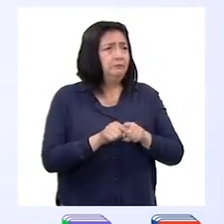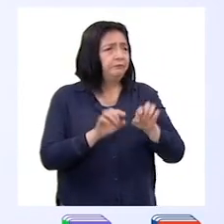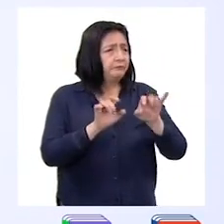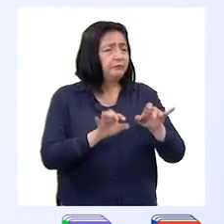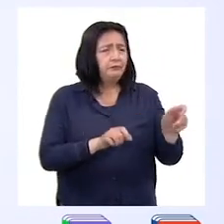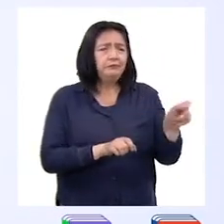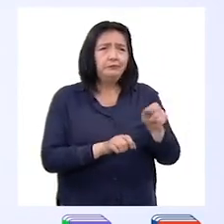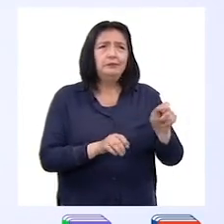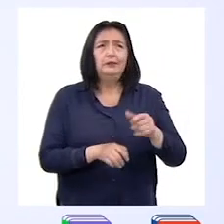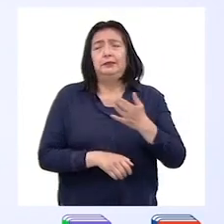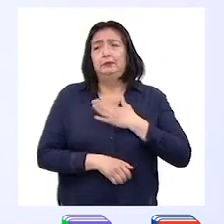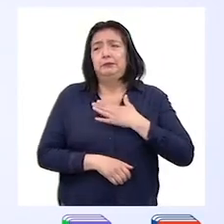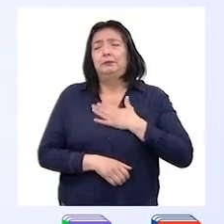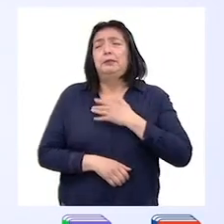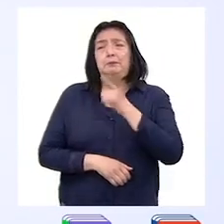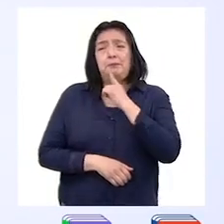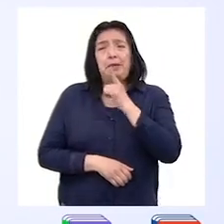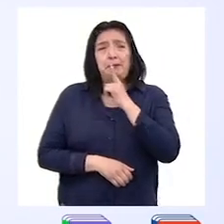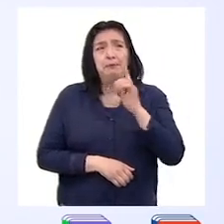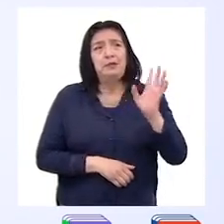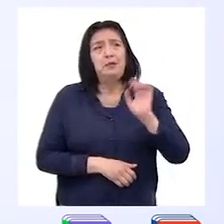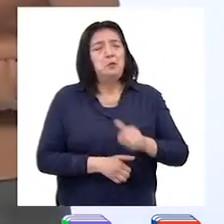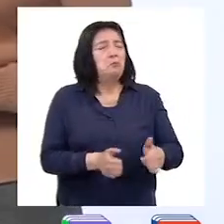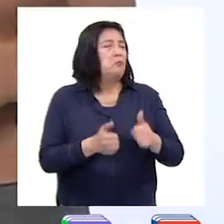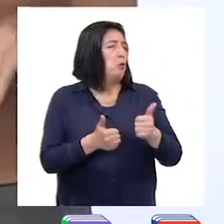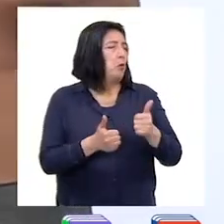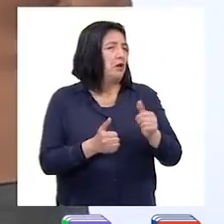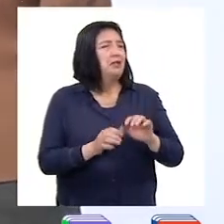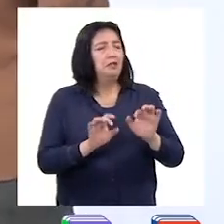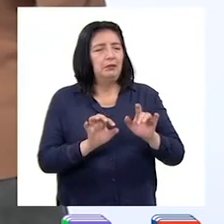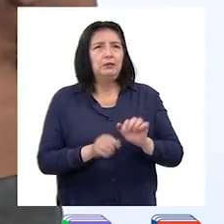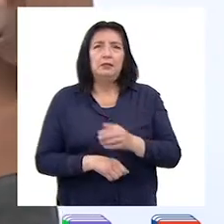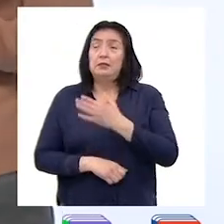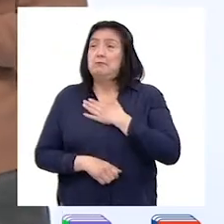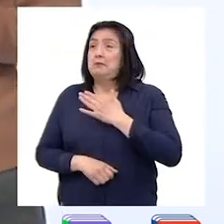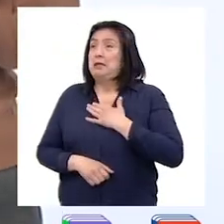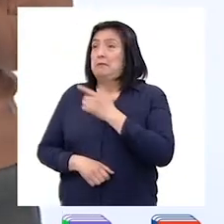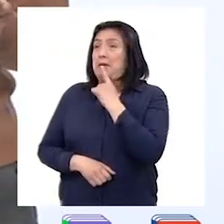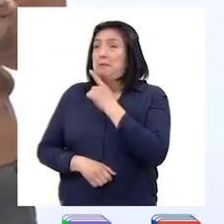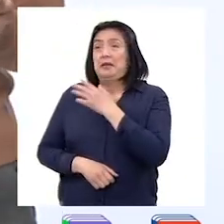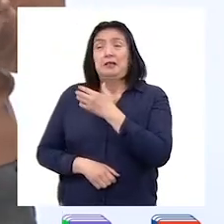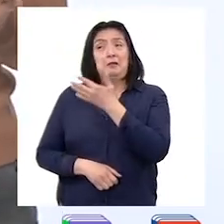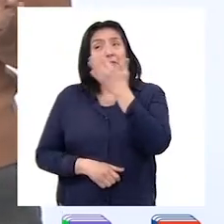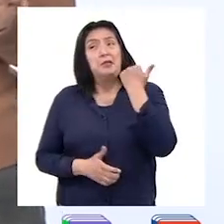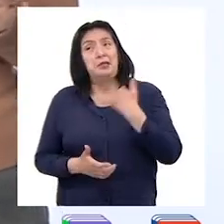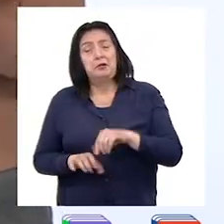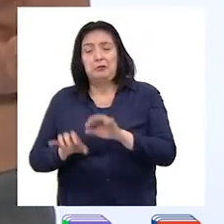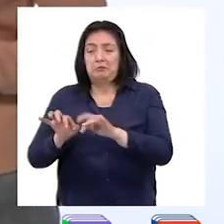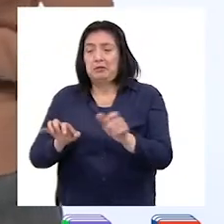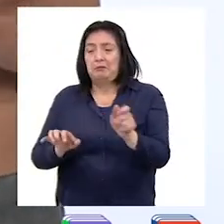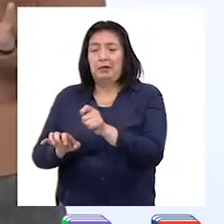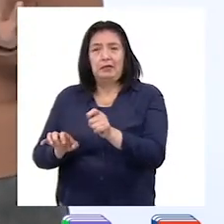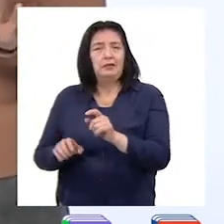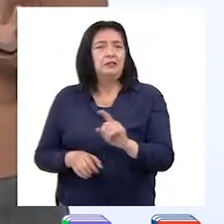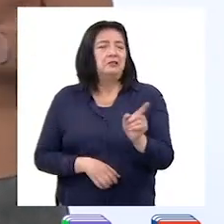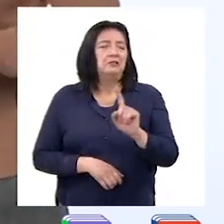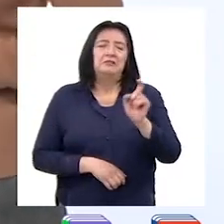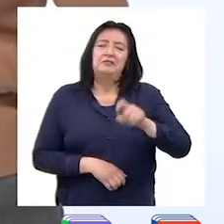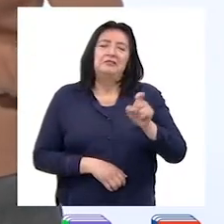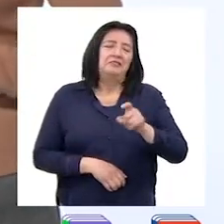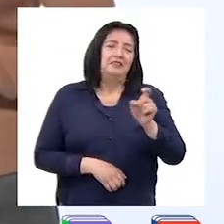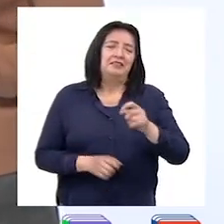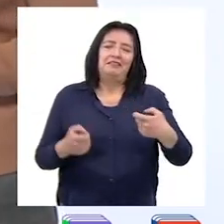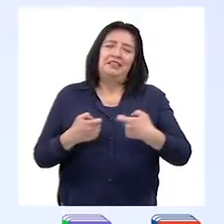escribir. Era de mi padre y era lo máximo. Mi papá dice que lo mejor de las máquinas de escribir era que no